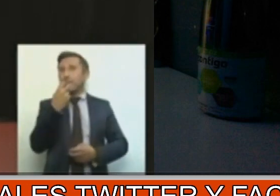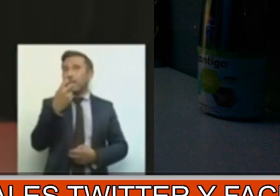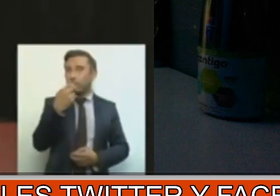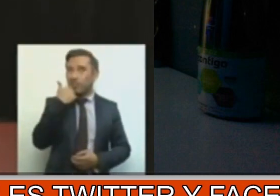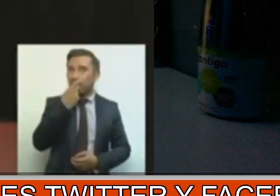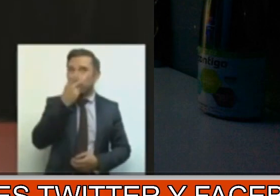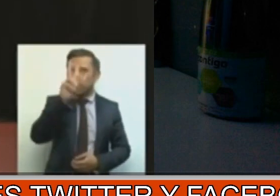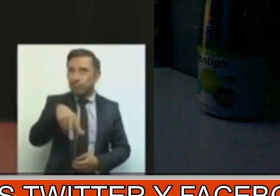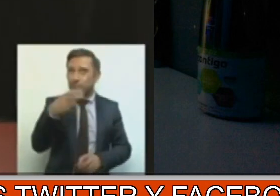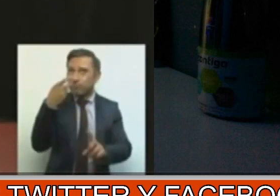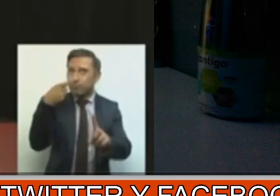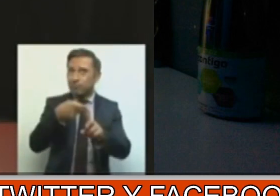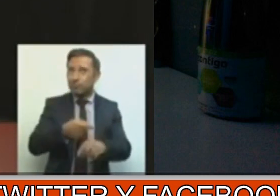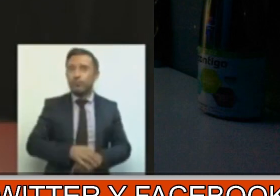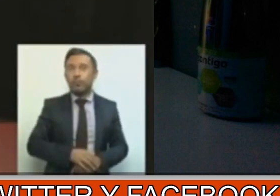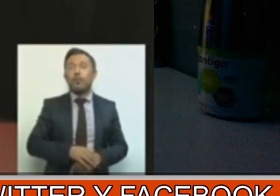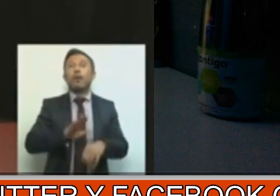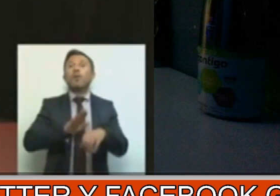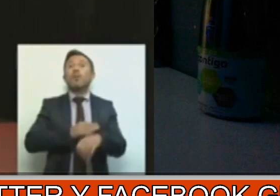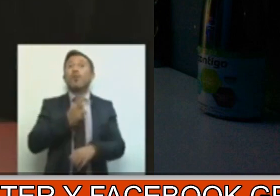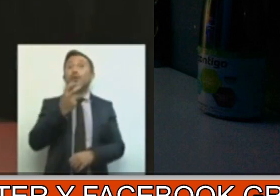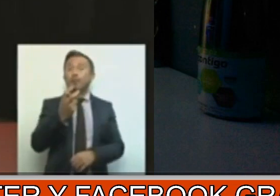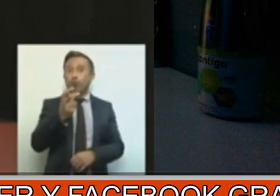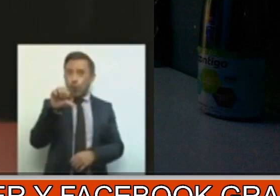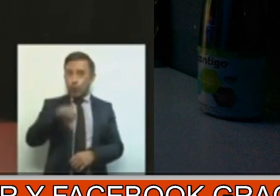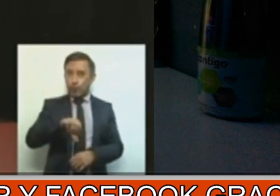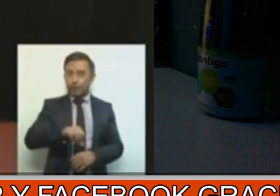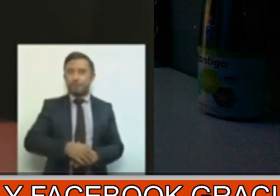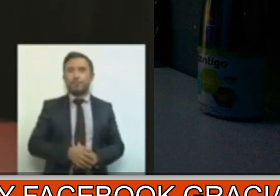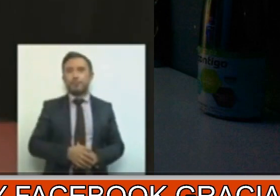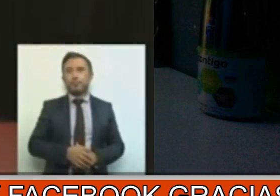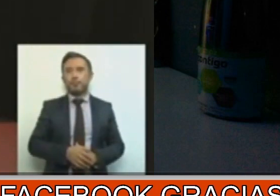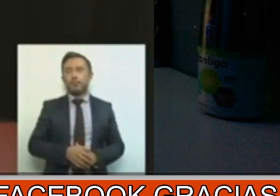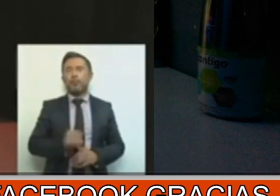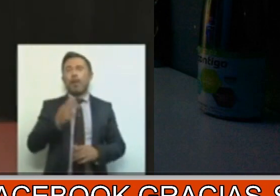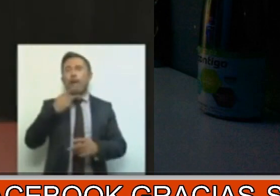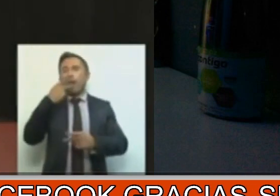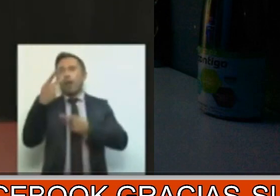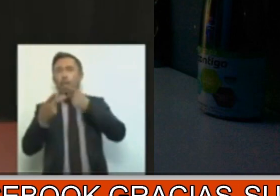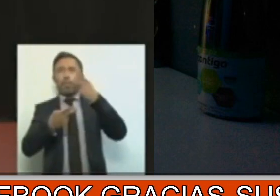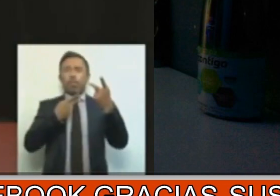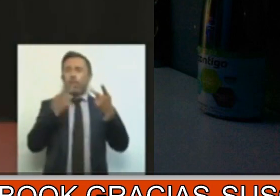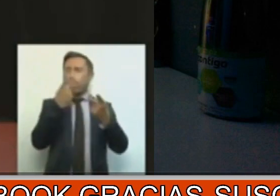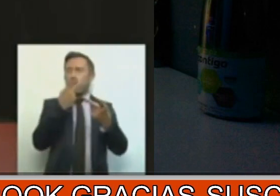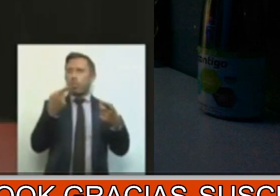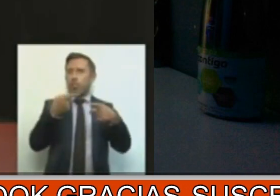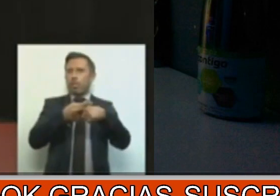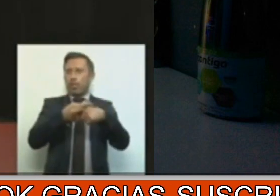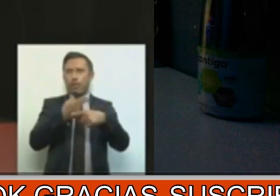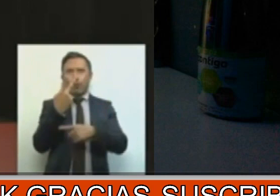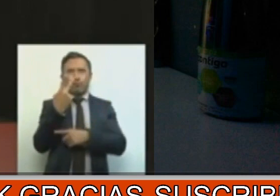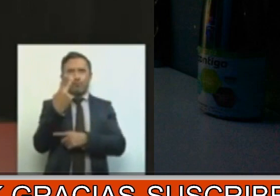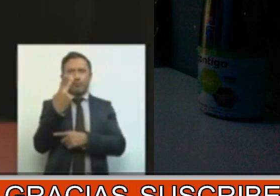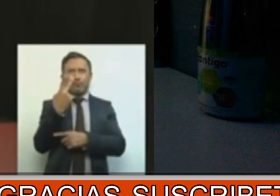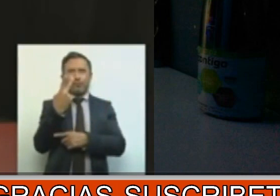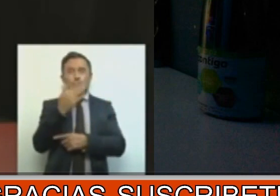Por eso, hoy estamos en un discurso doble. Hoy resulta que defienden los fideicomisos